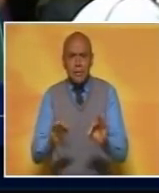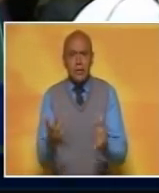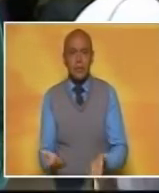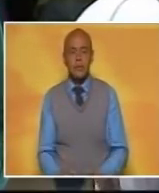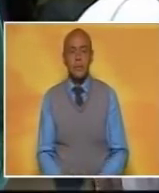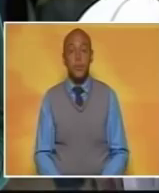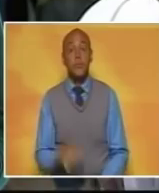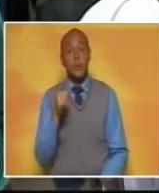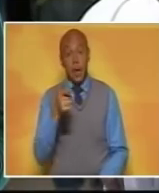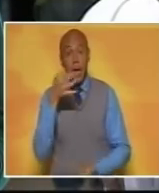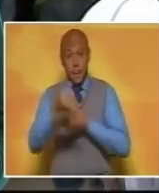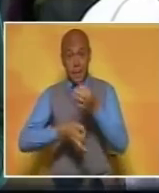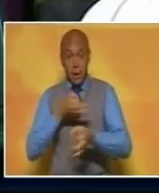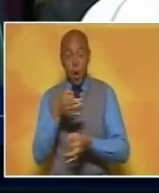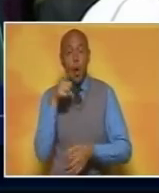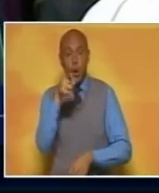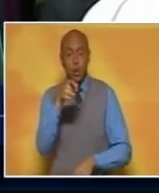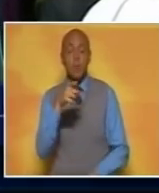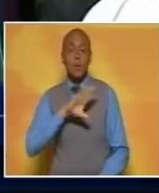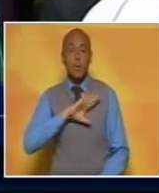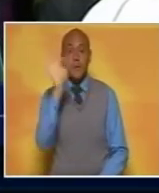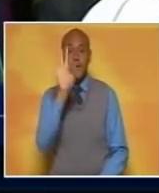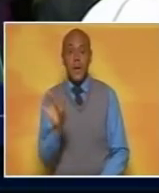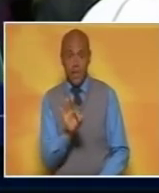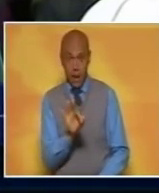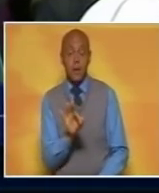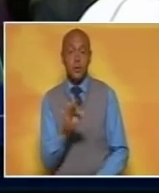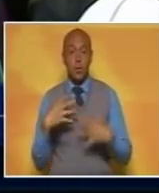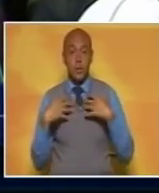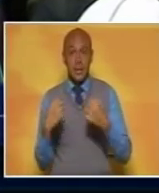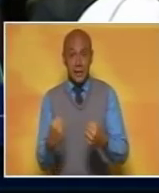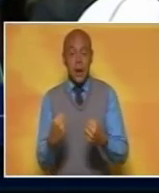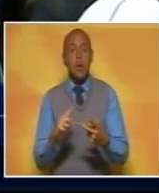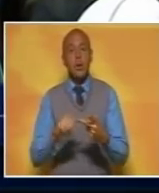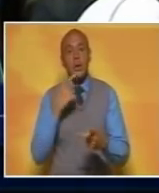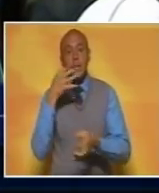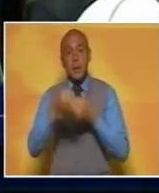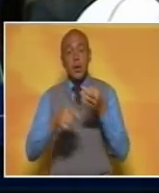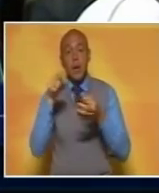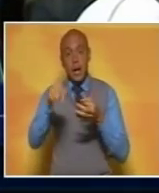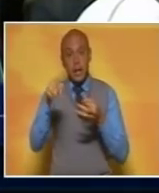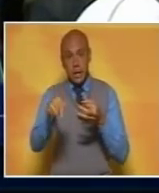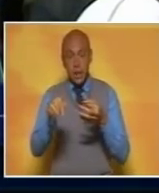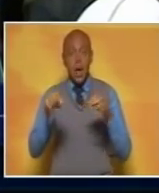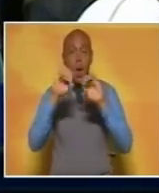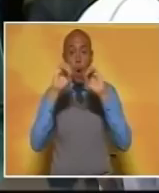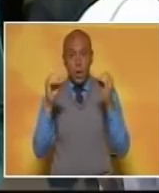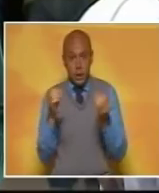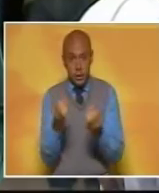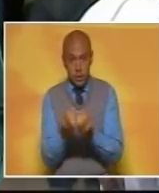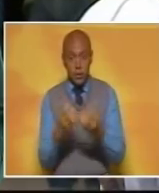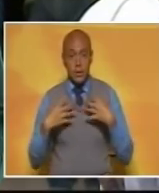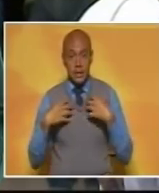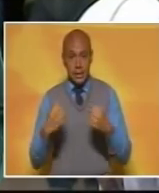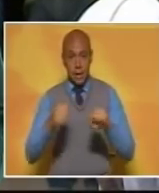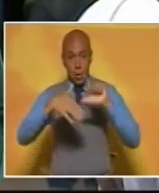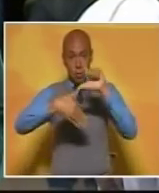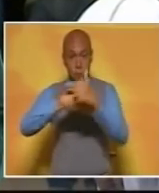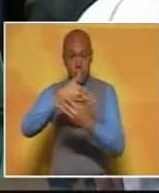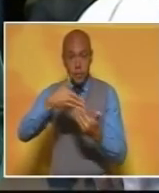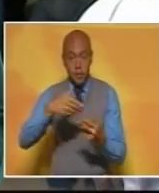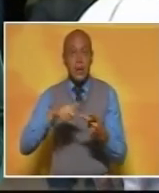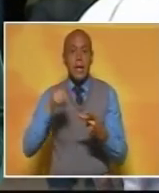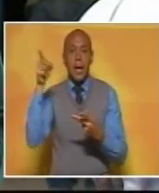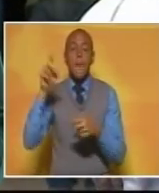dirigente sindical de FETRASalud aseguró que por parte de la Organización Panamericana de la Salud y de la UNICEF están recibiendo